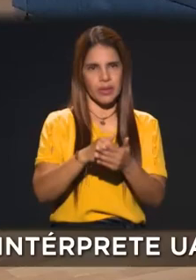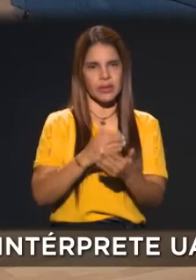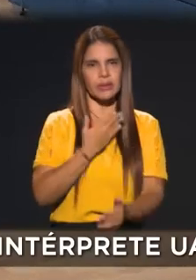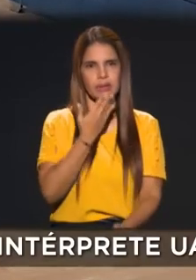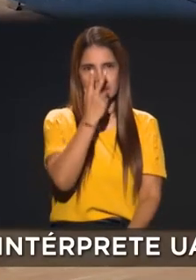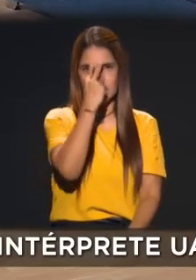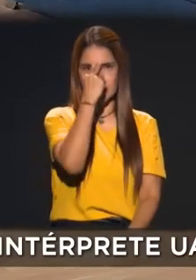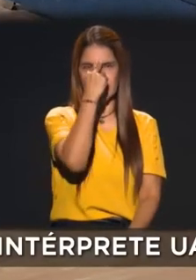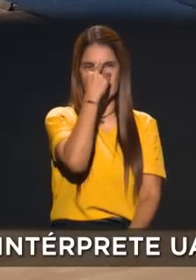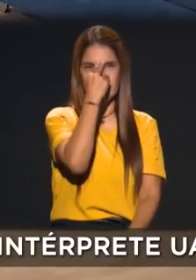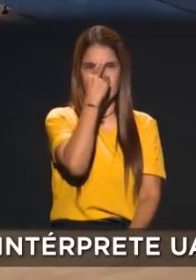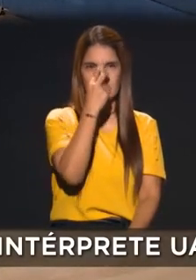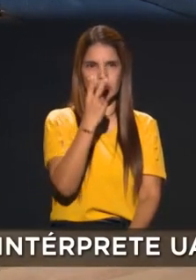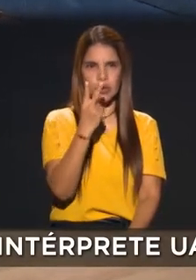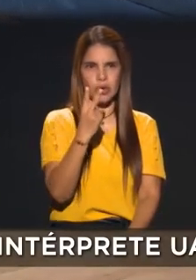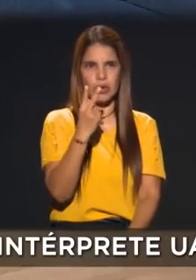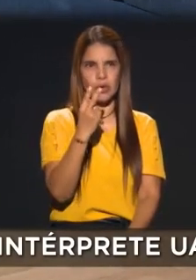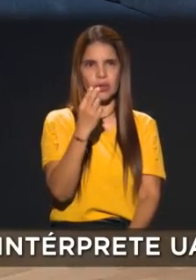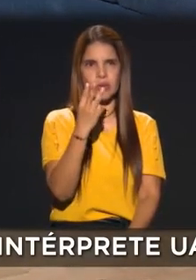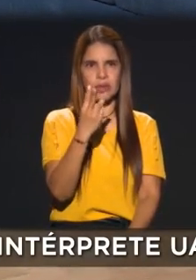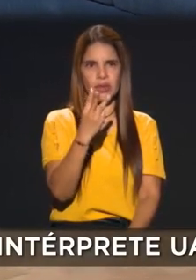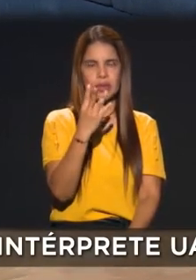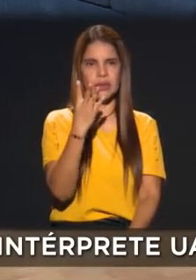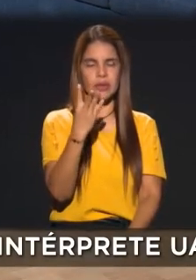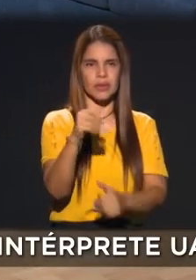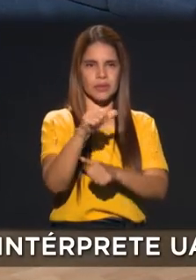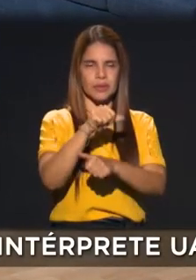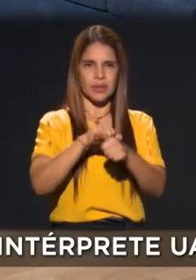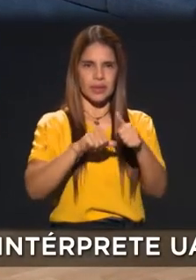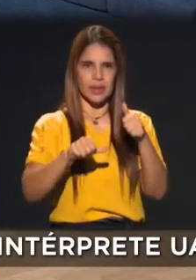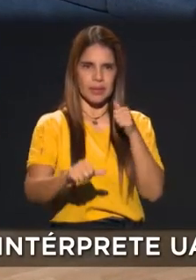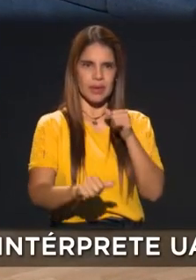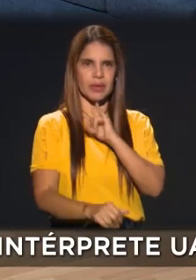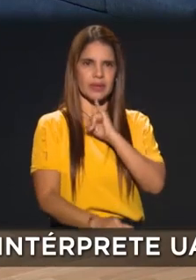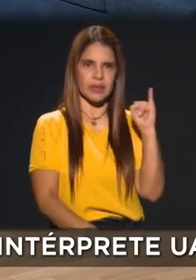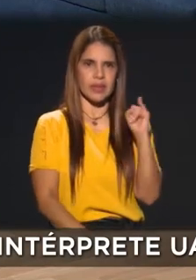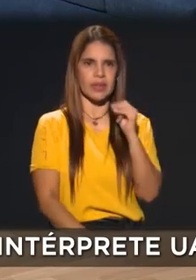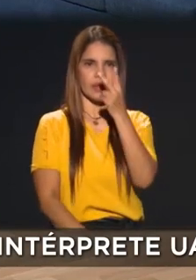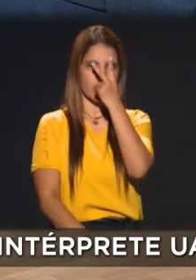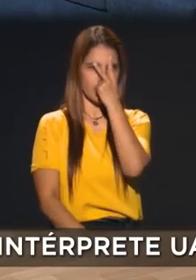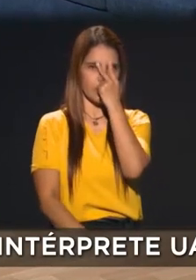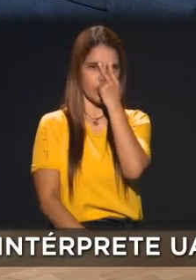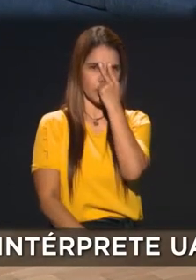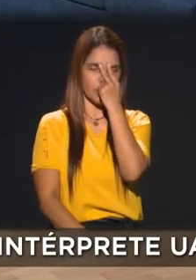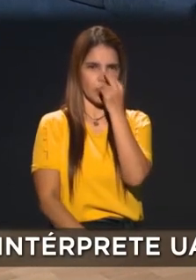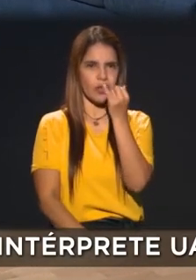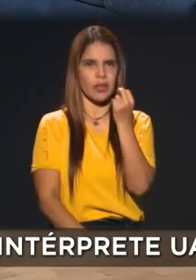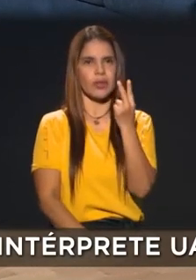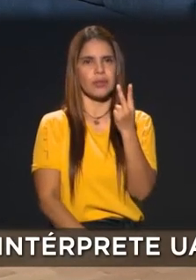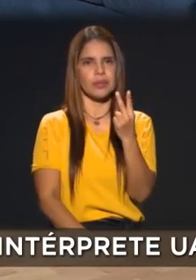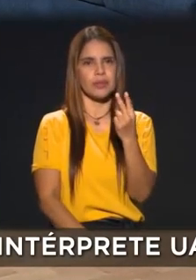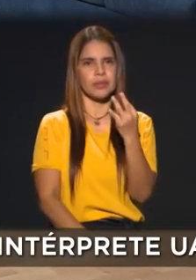derecha, 2, 3, 4. Y exhalo por izquierda, 2, 3,